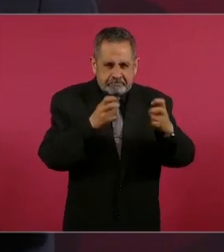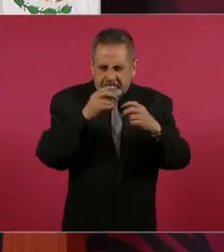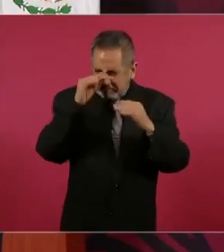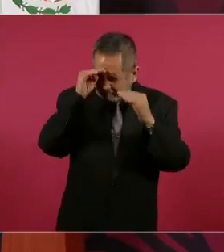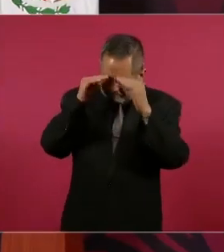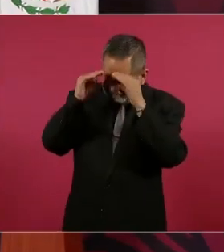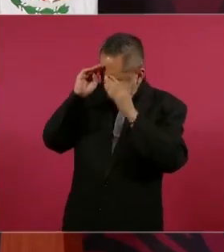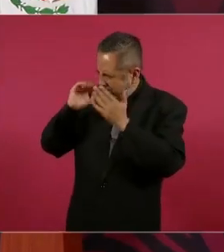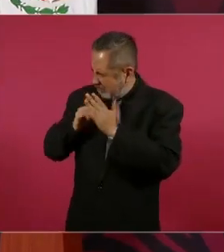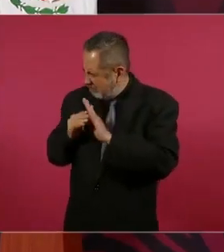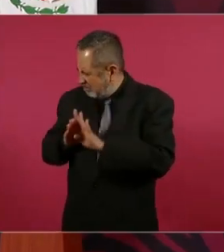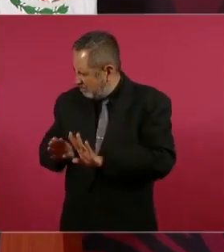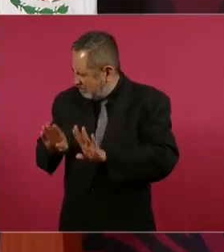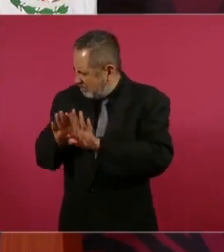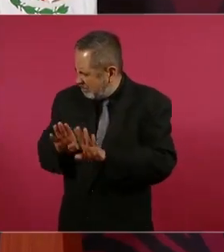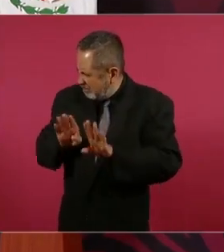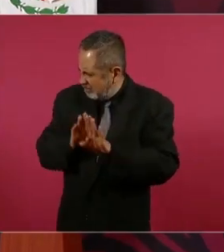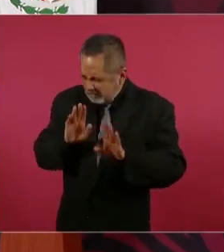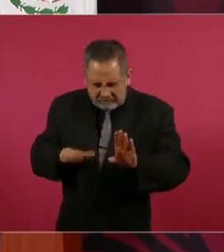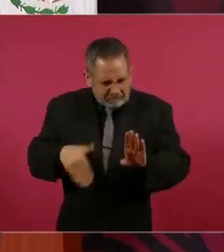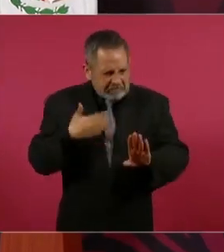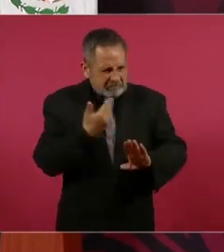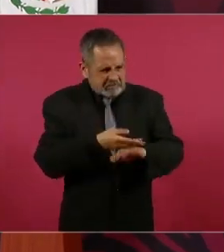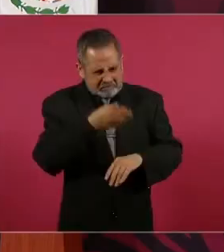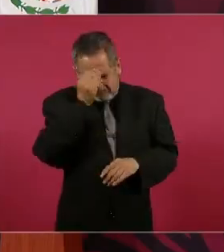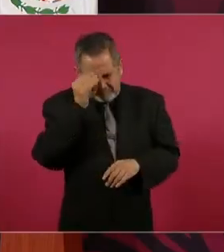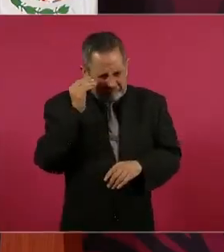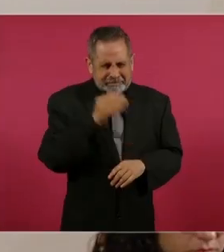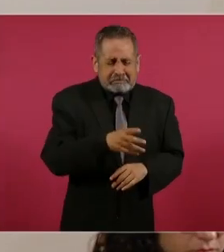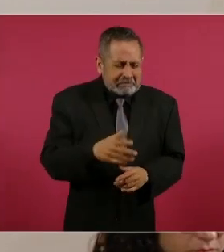tramando algo, ¿no? Con propósitos